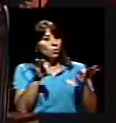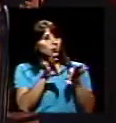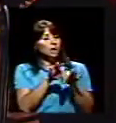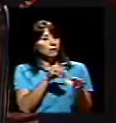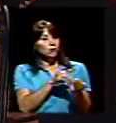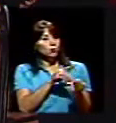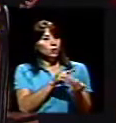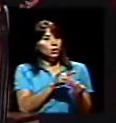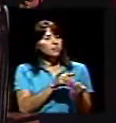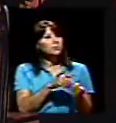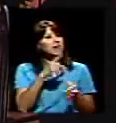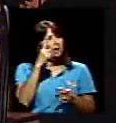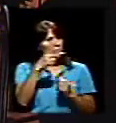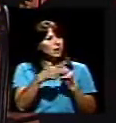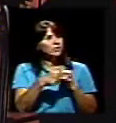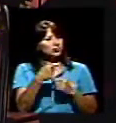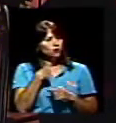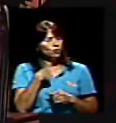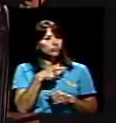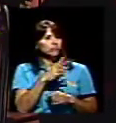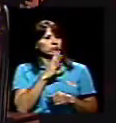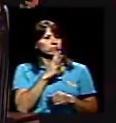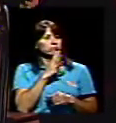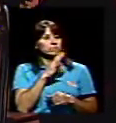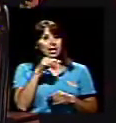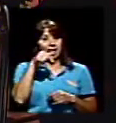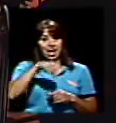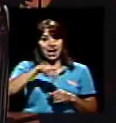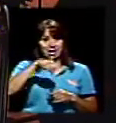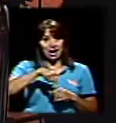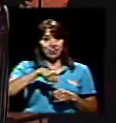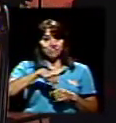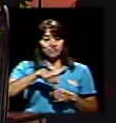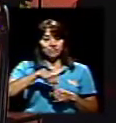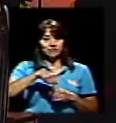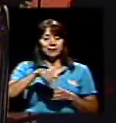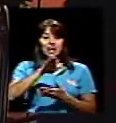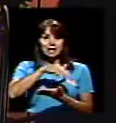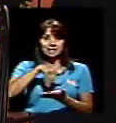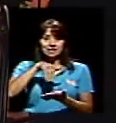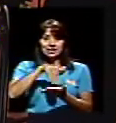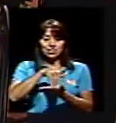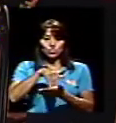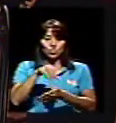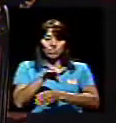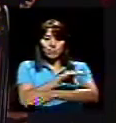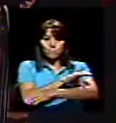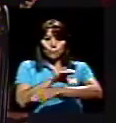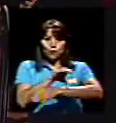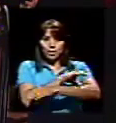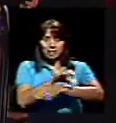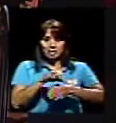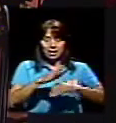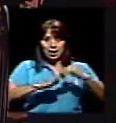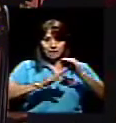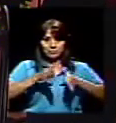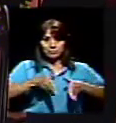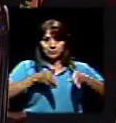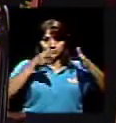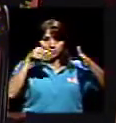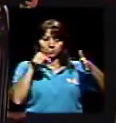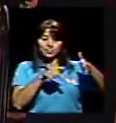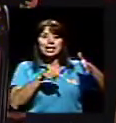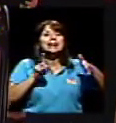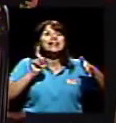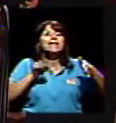alguna vez hice el comentario de que aquí, entre el centro de informática, que debe ser uno de los lugares donde la informática está mejor